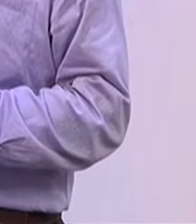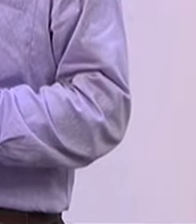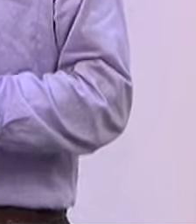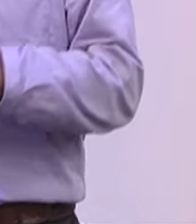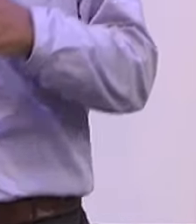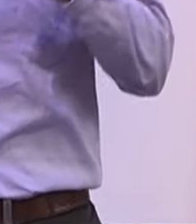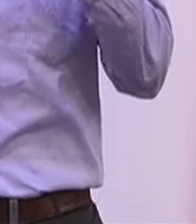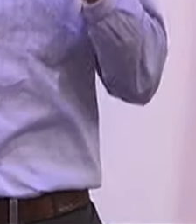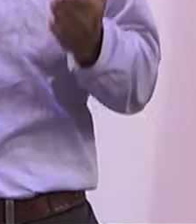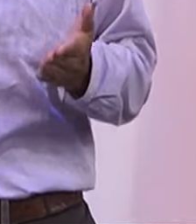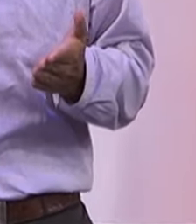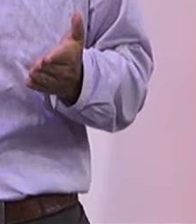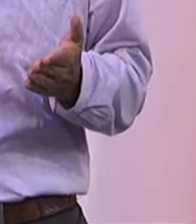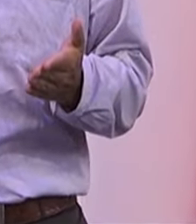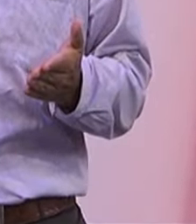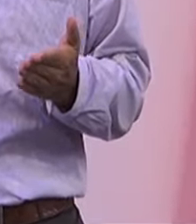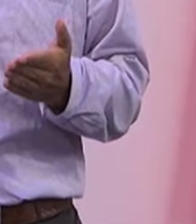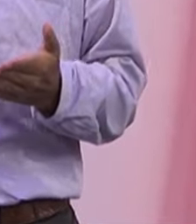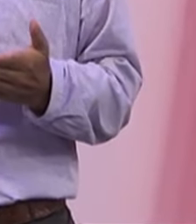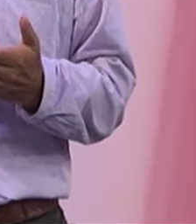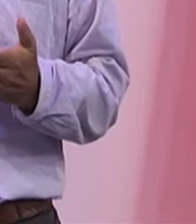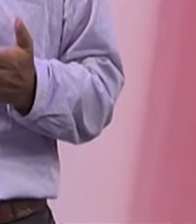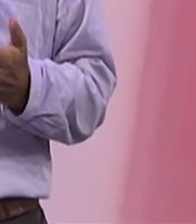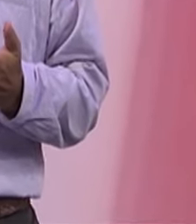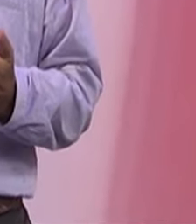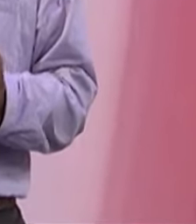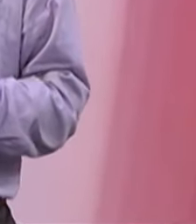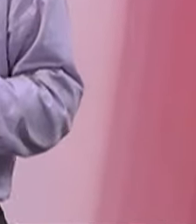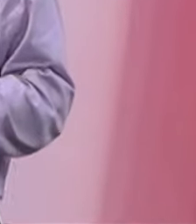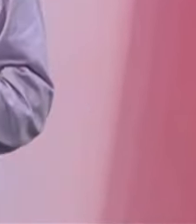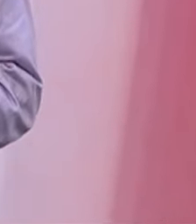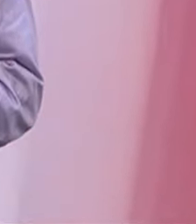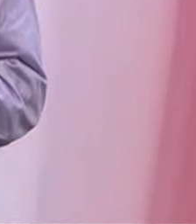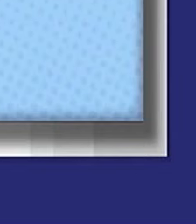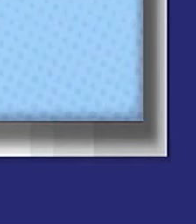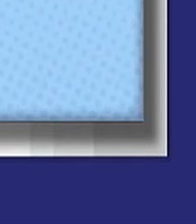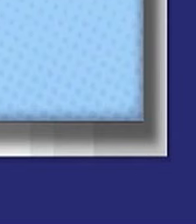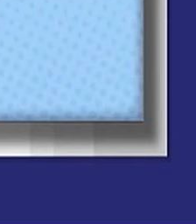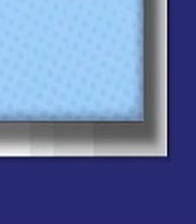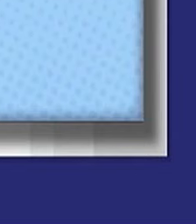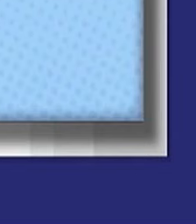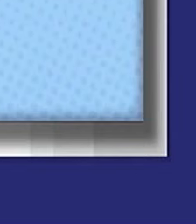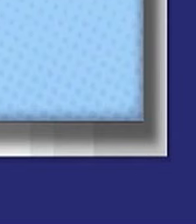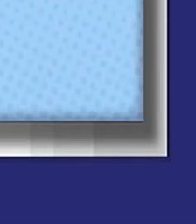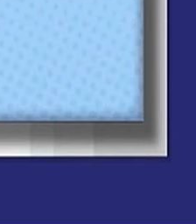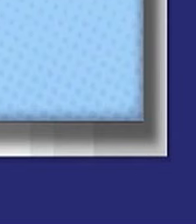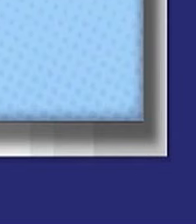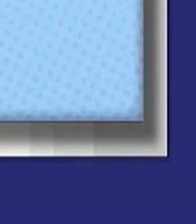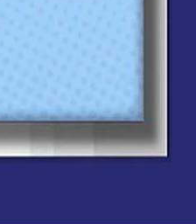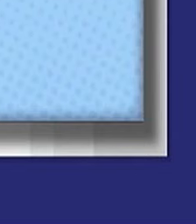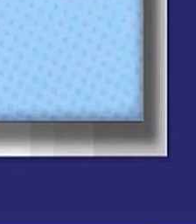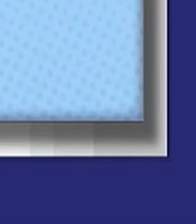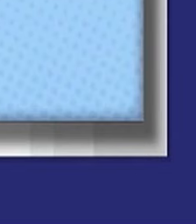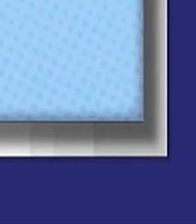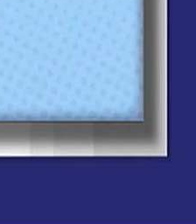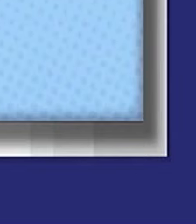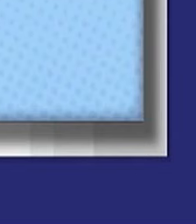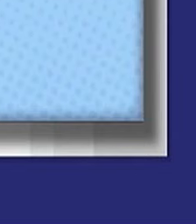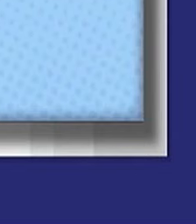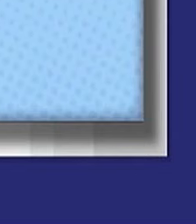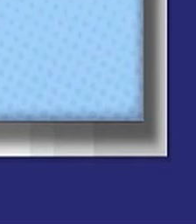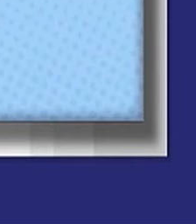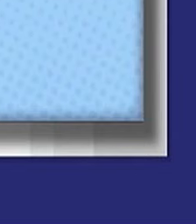evento que sucedió más reciente o más cercano al actual. Por ejemplo, last night. Last night quiere decir